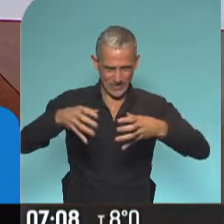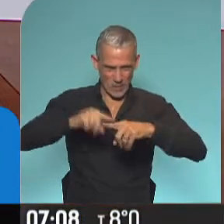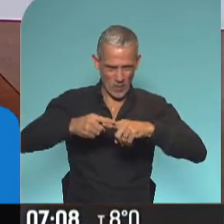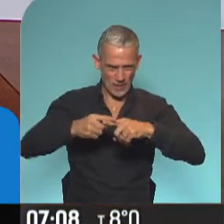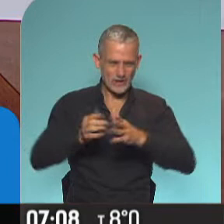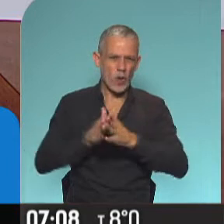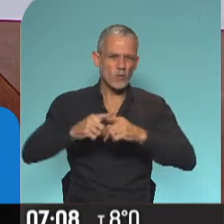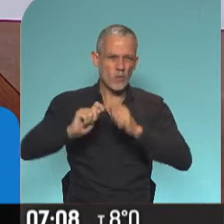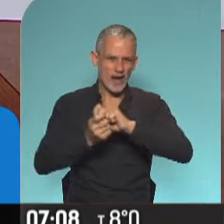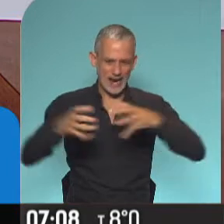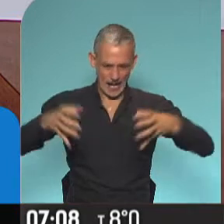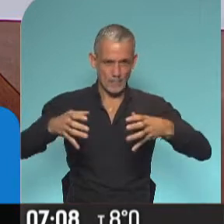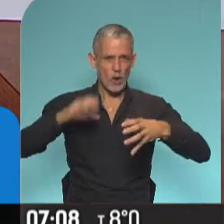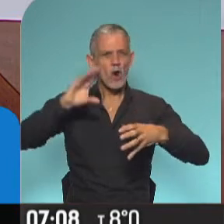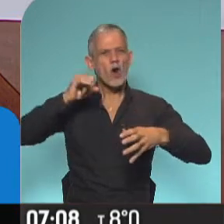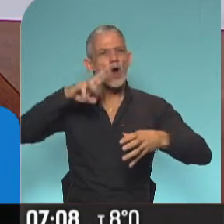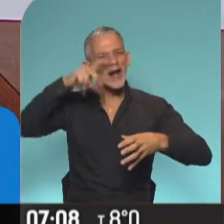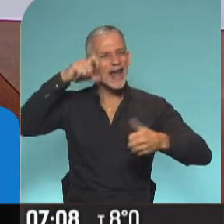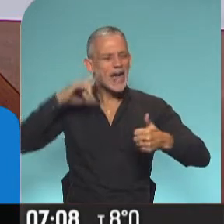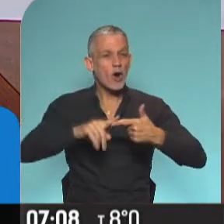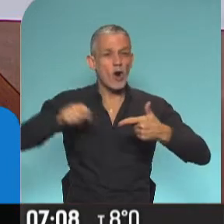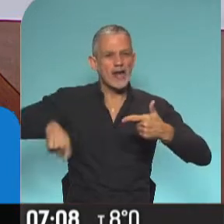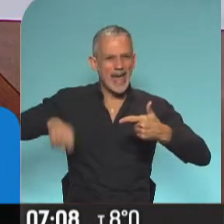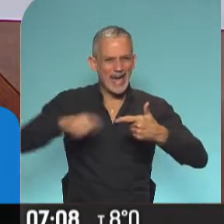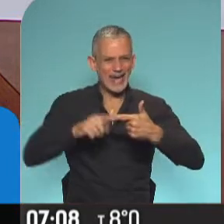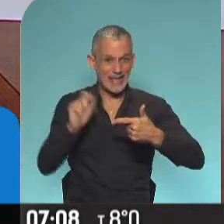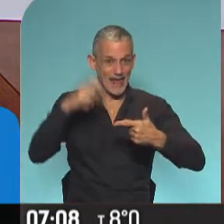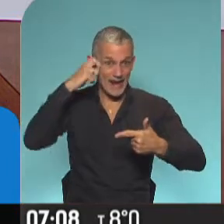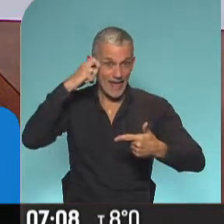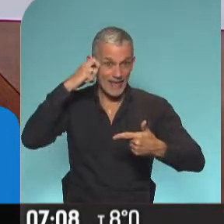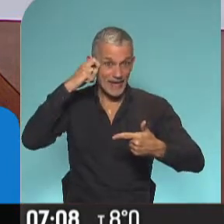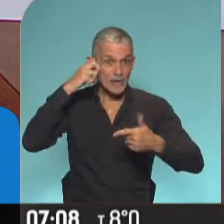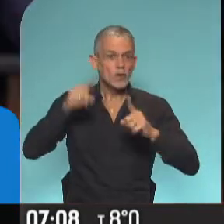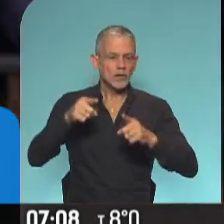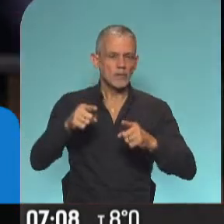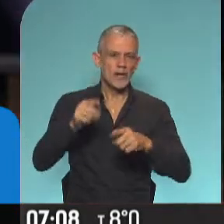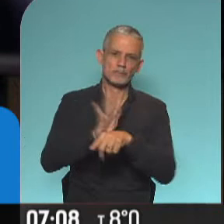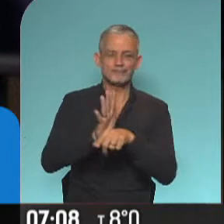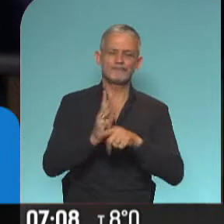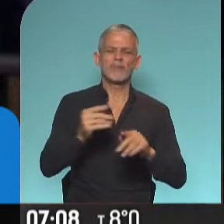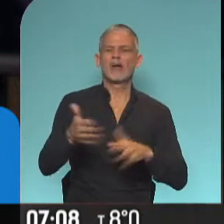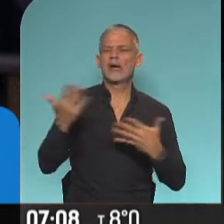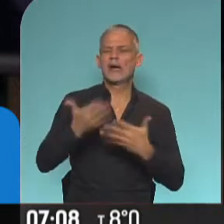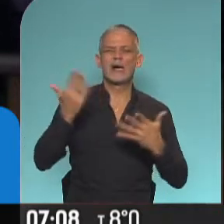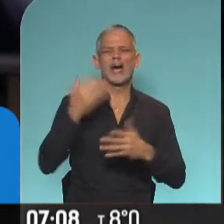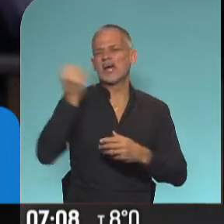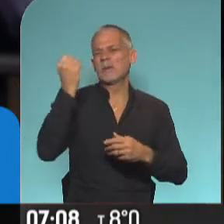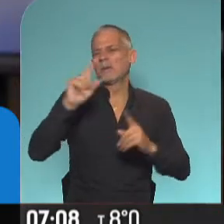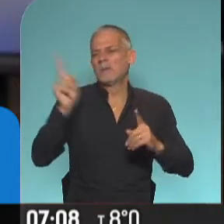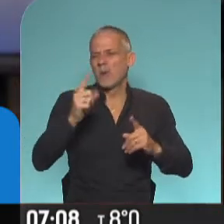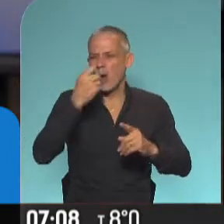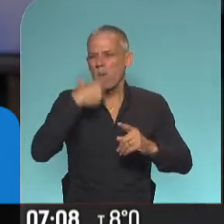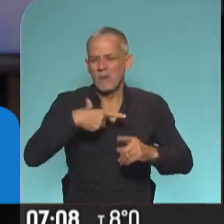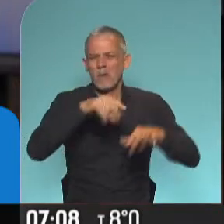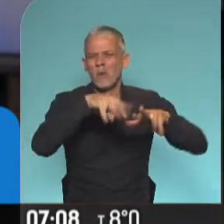fin de semana, por ejemplo, a Cornejo, a Negri, del radicalismo. Le bajaron el precio, ¿no? Claro. Le bajaron el precio tanto